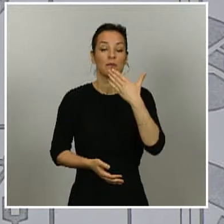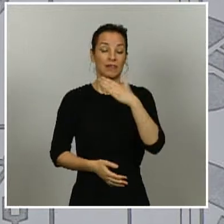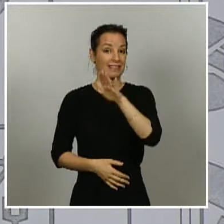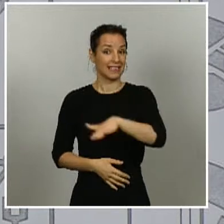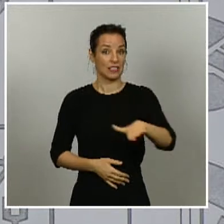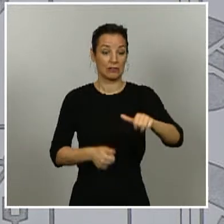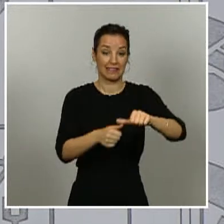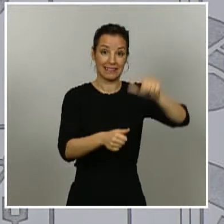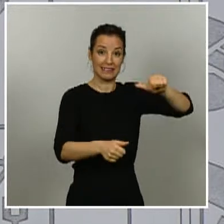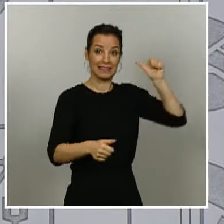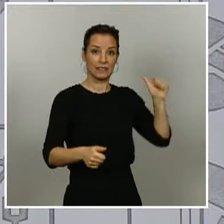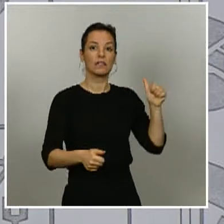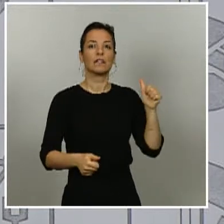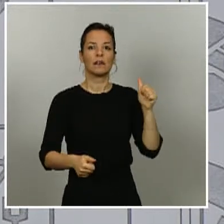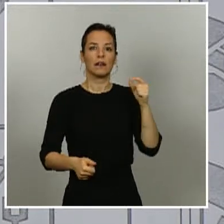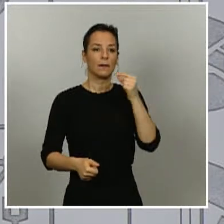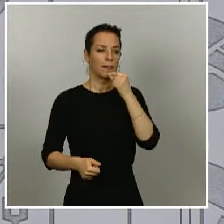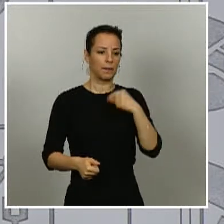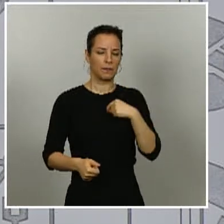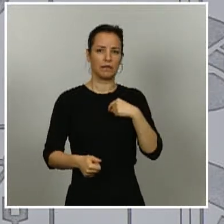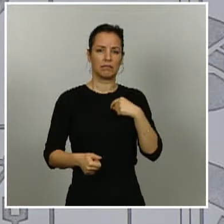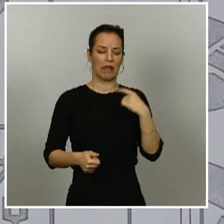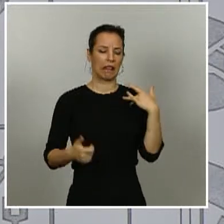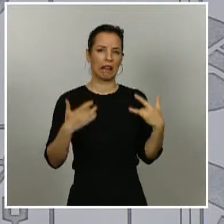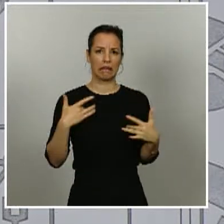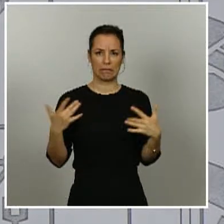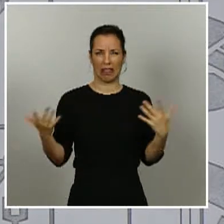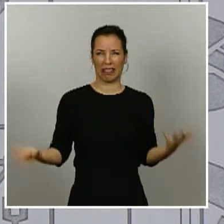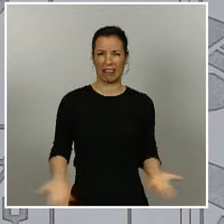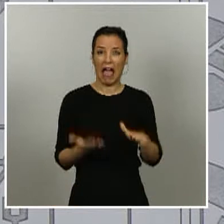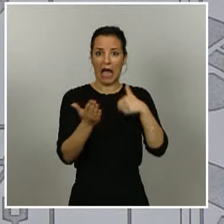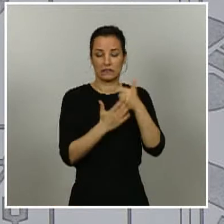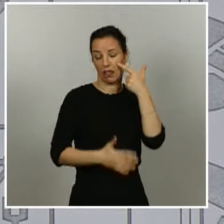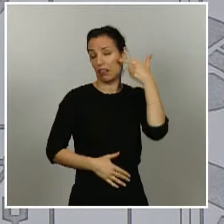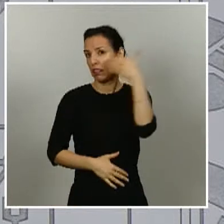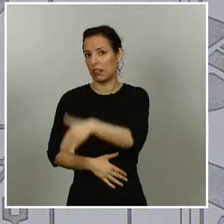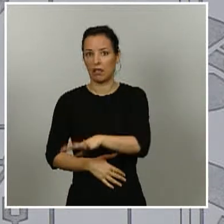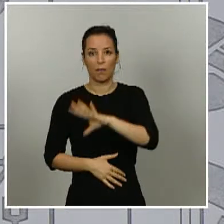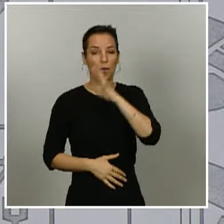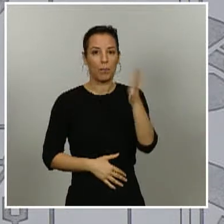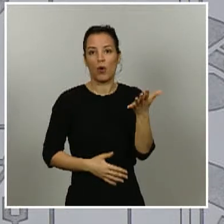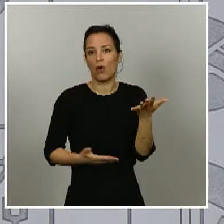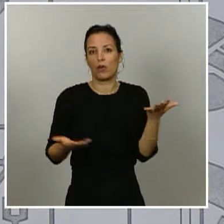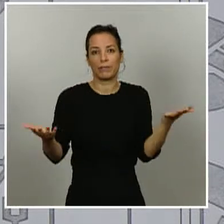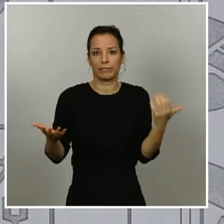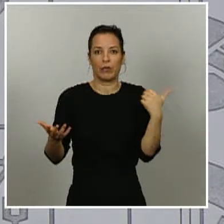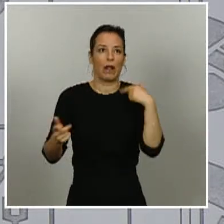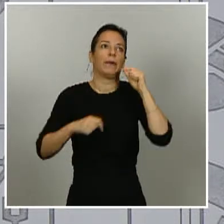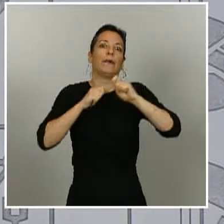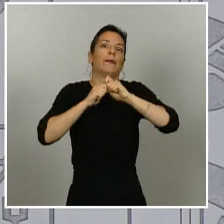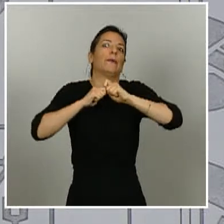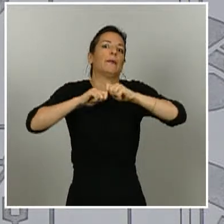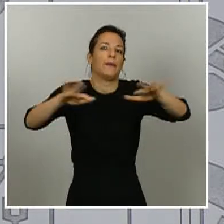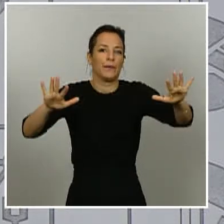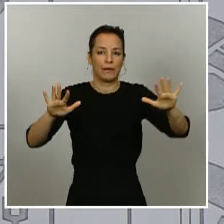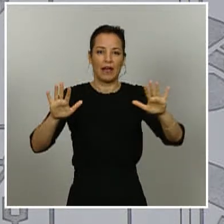muy leves, que apenas que no se diagnosticaban porque estamos en una fase álgida de la epidemia y por lo tanto con sistemas que tenían